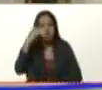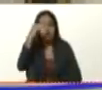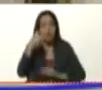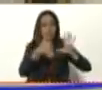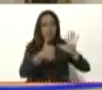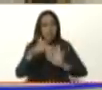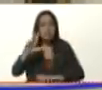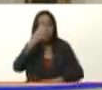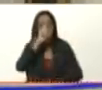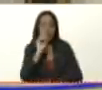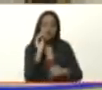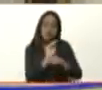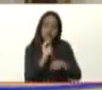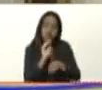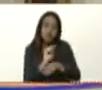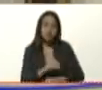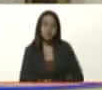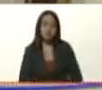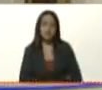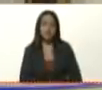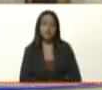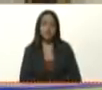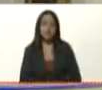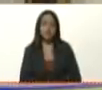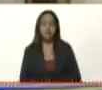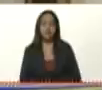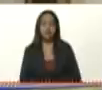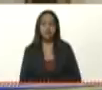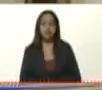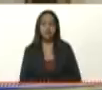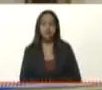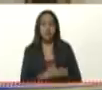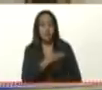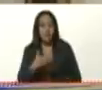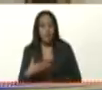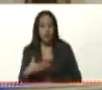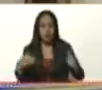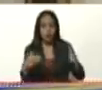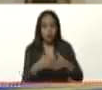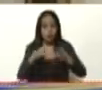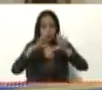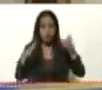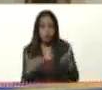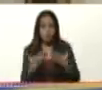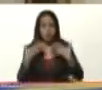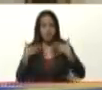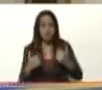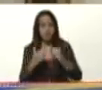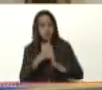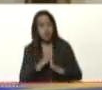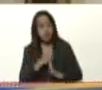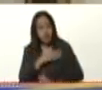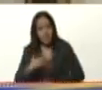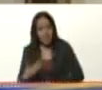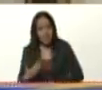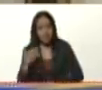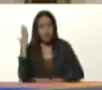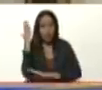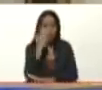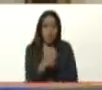protegerlos, ¿verdad? Es lo que la Organización Mundial de la Salud nos demanda y nos